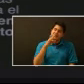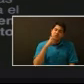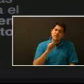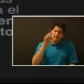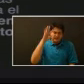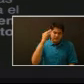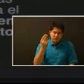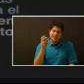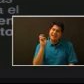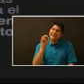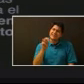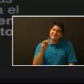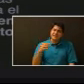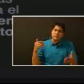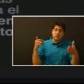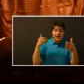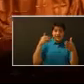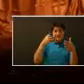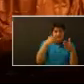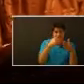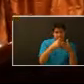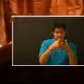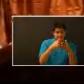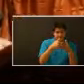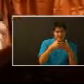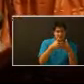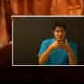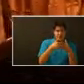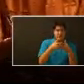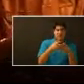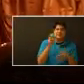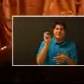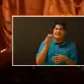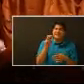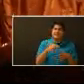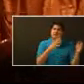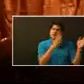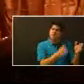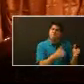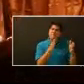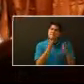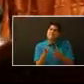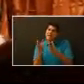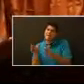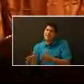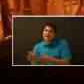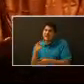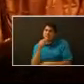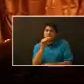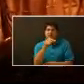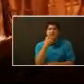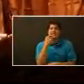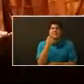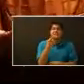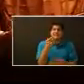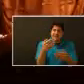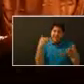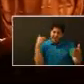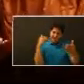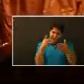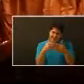necesitamos acercarnos, necesitamos enlistarnos. Aquí dice, acérquense los hombres de